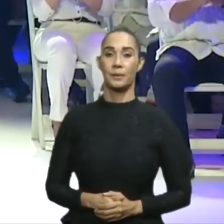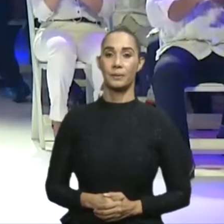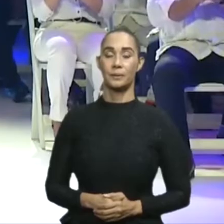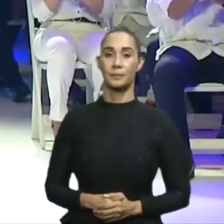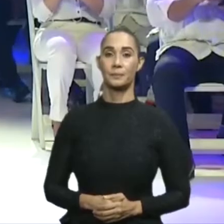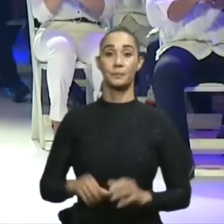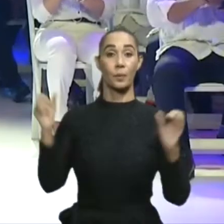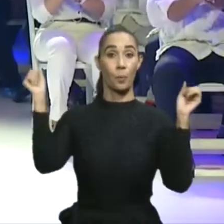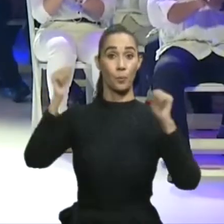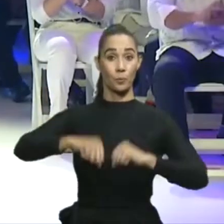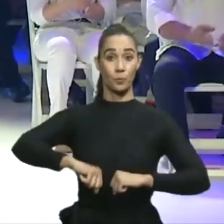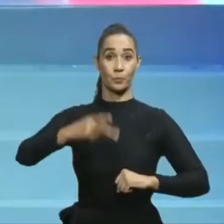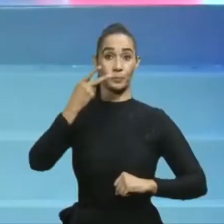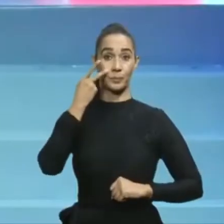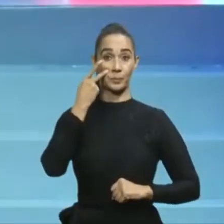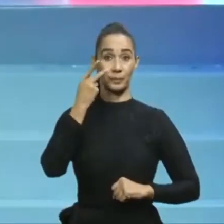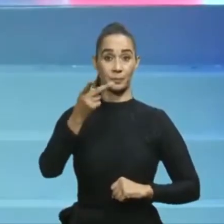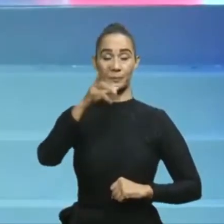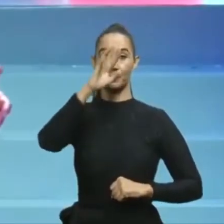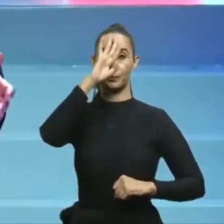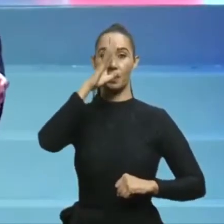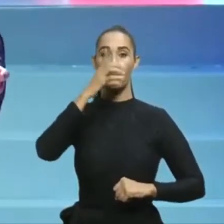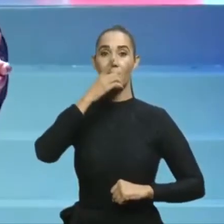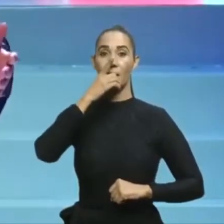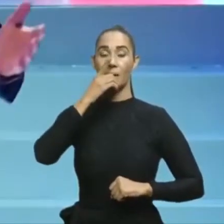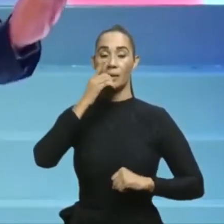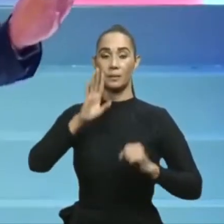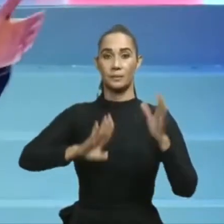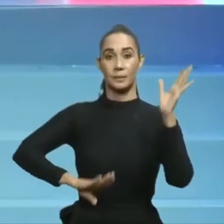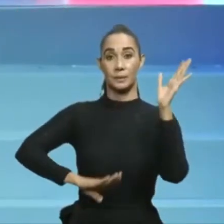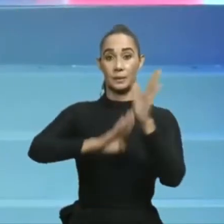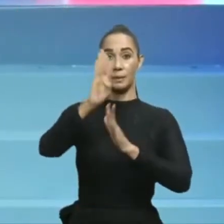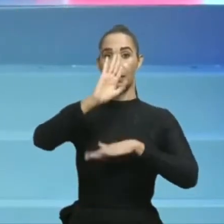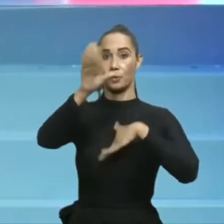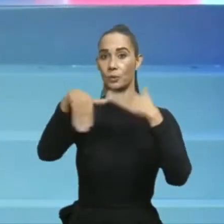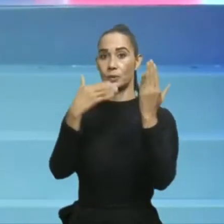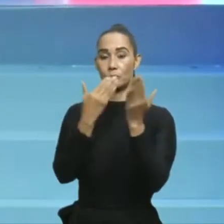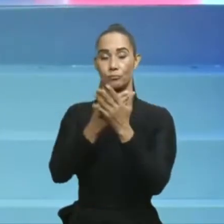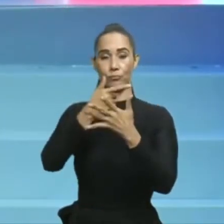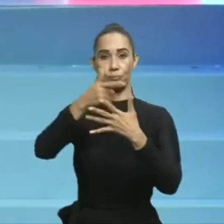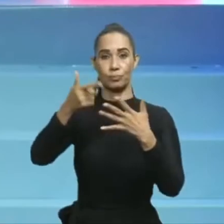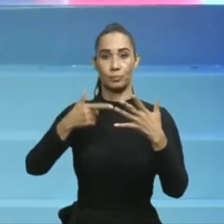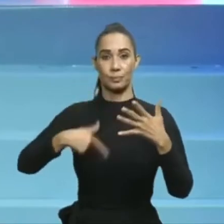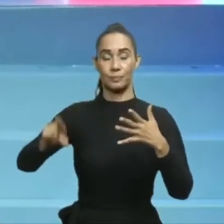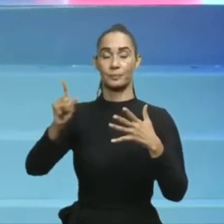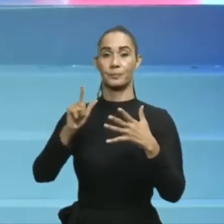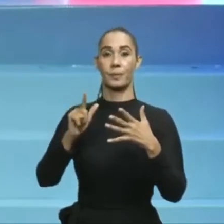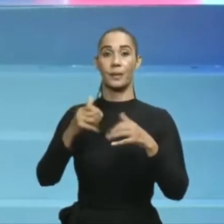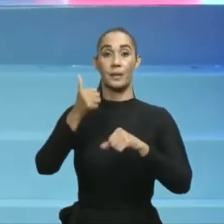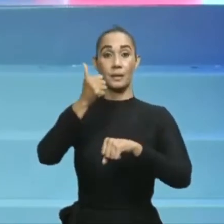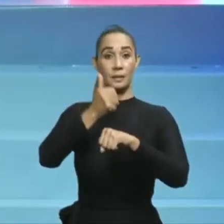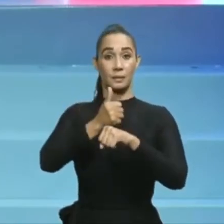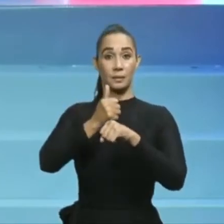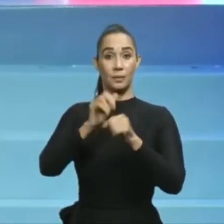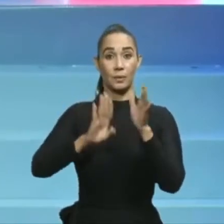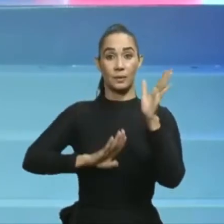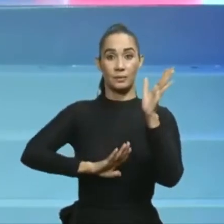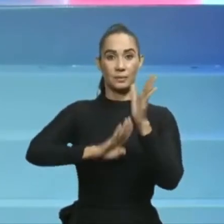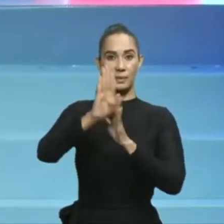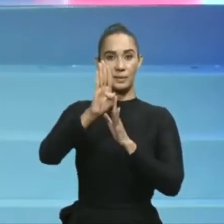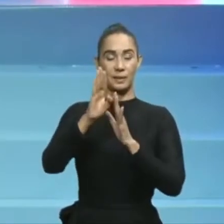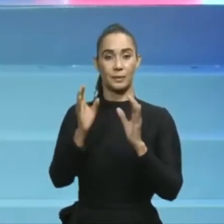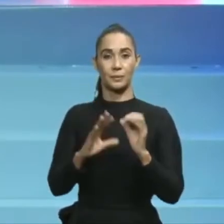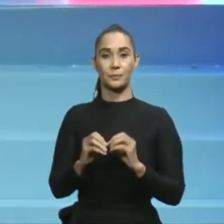como ven la república dominicana avanza en todos los frentes y se encuentra en pleno camino al desarrollo